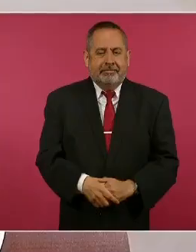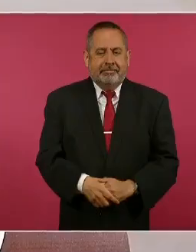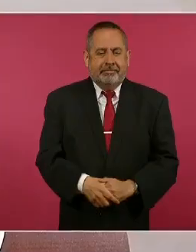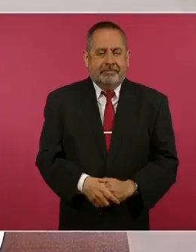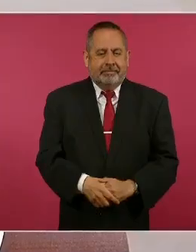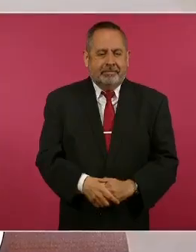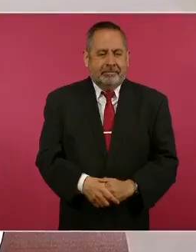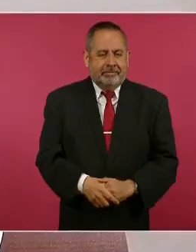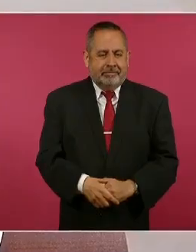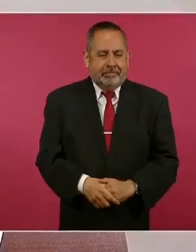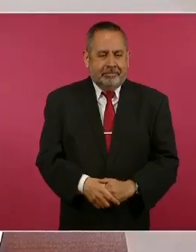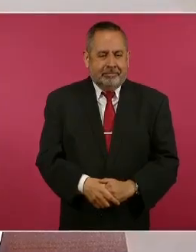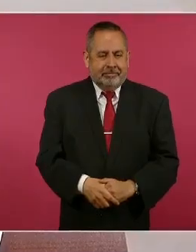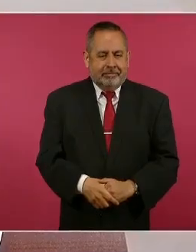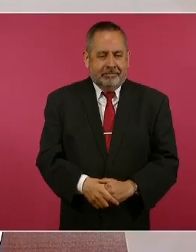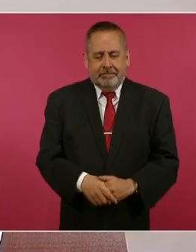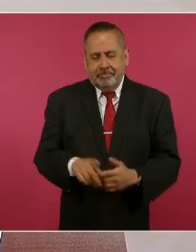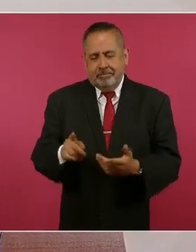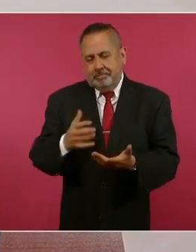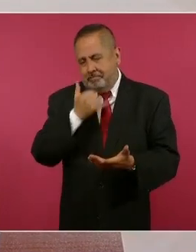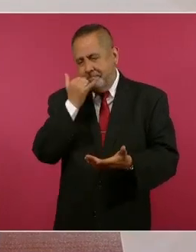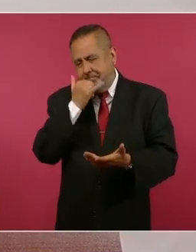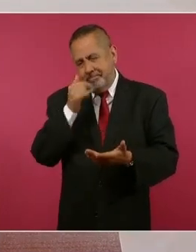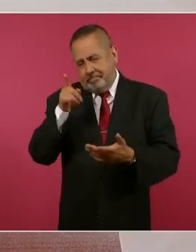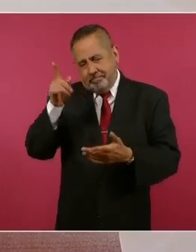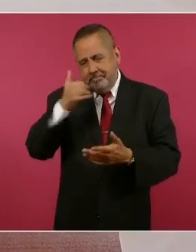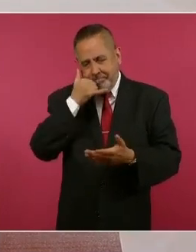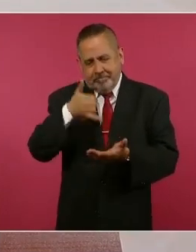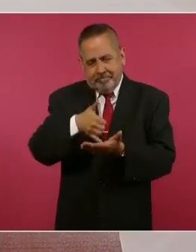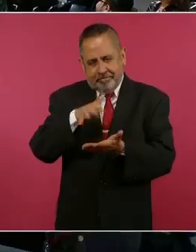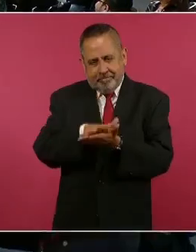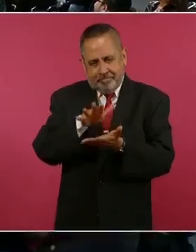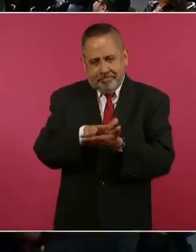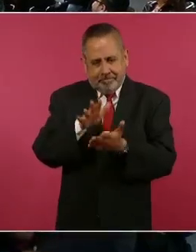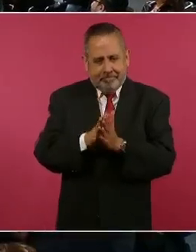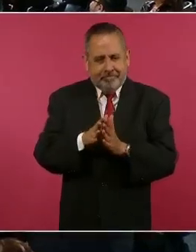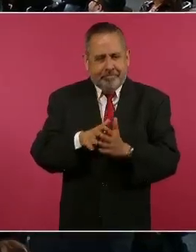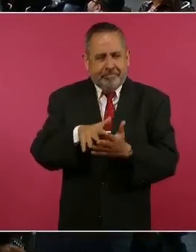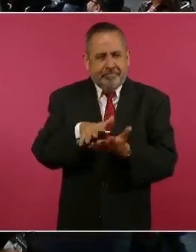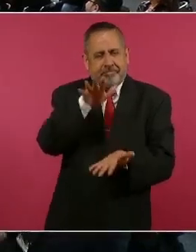No, no es pirata, pero. No, es que se equivocaron en la. Hay errores de edición.